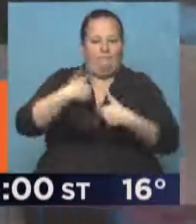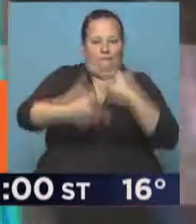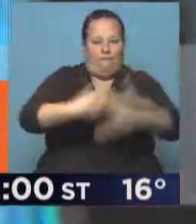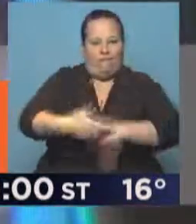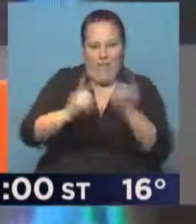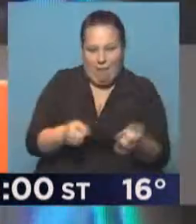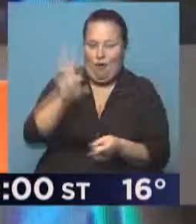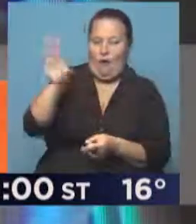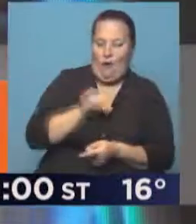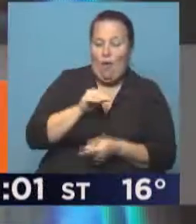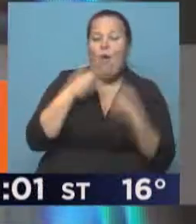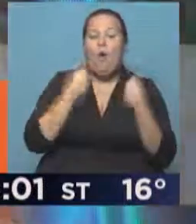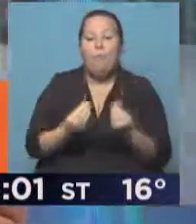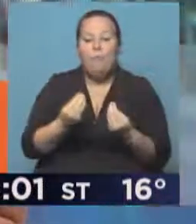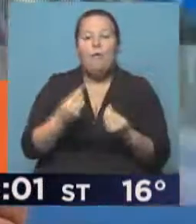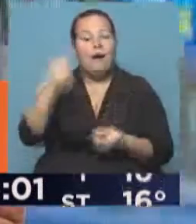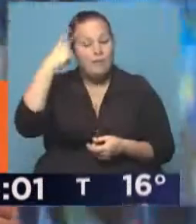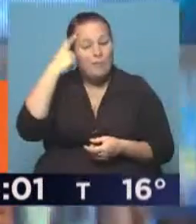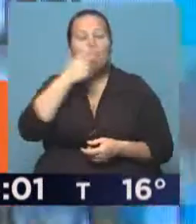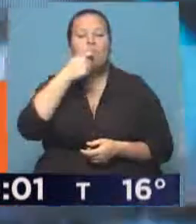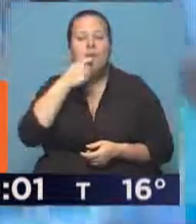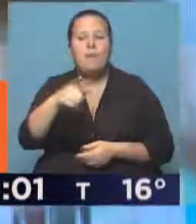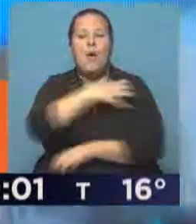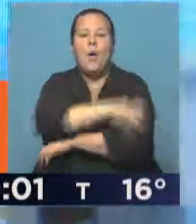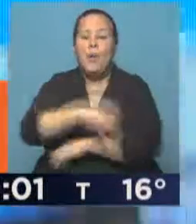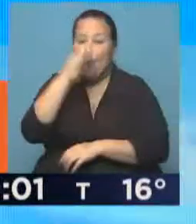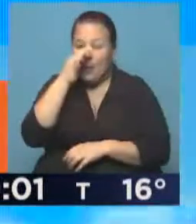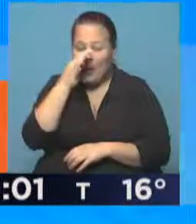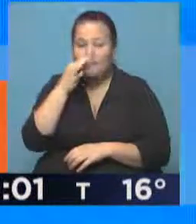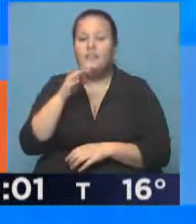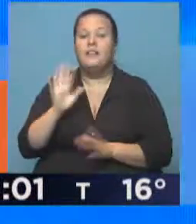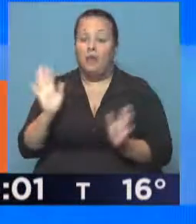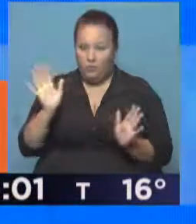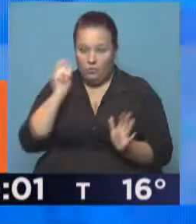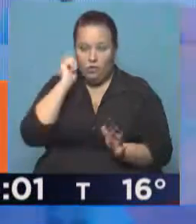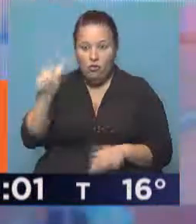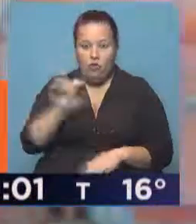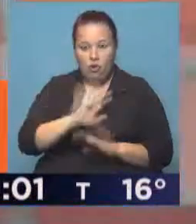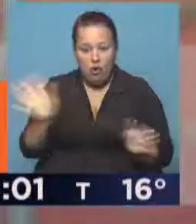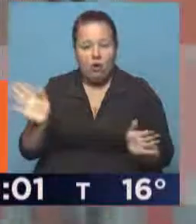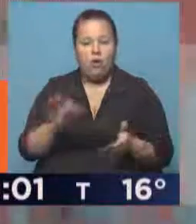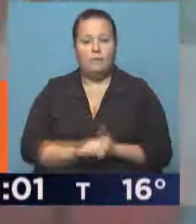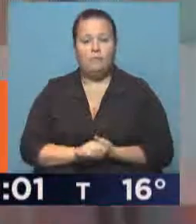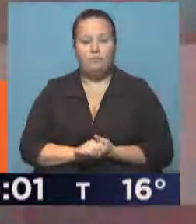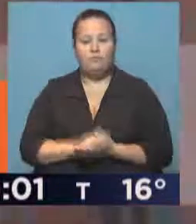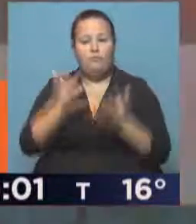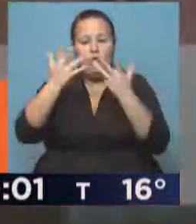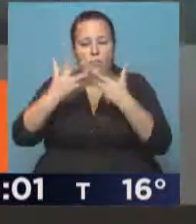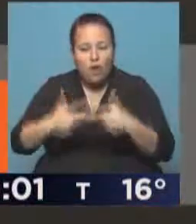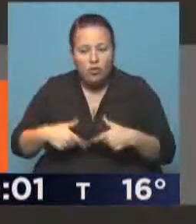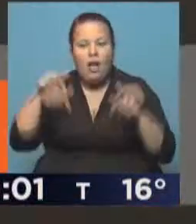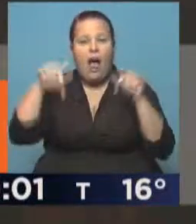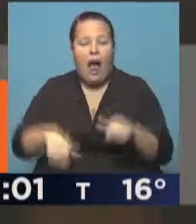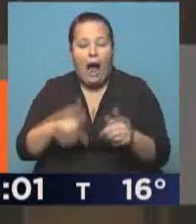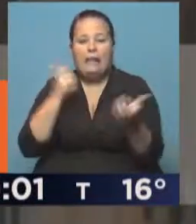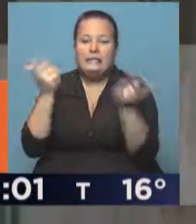porque veamos en el caso por ejemplo de la villa 20 llegó a tener un proyecto y ahora lo